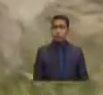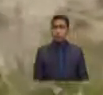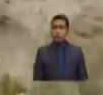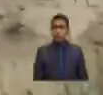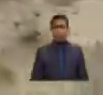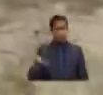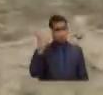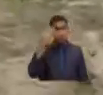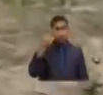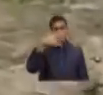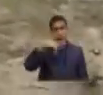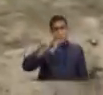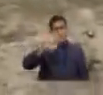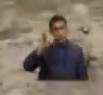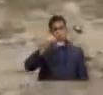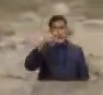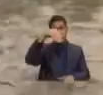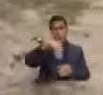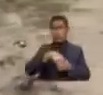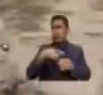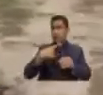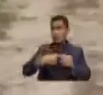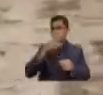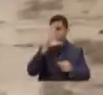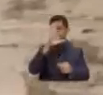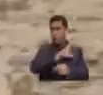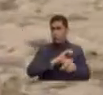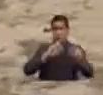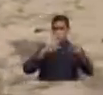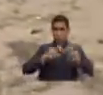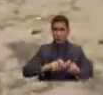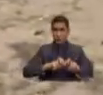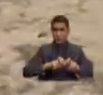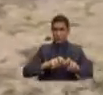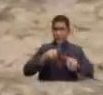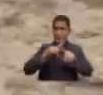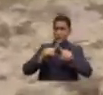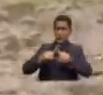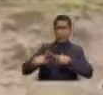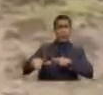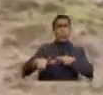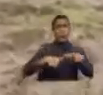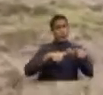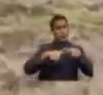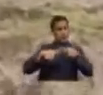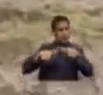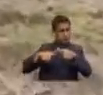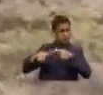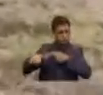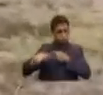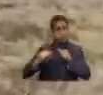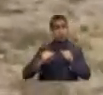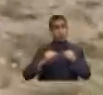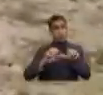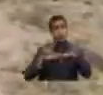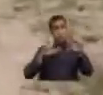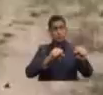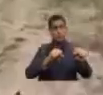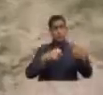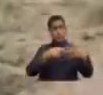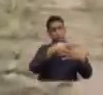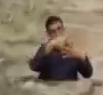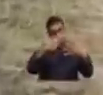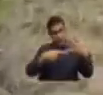El pasado 17 de julio en Quito, la policía allanó uno de los escondites de esta estructura, donde se aprehendió a 5 de sus miembros